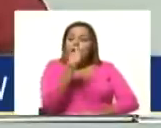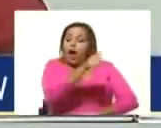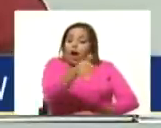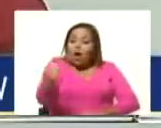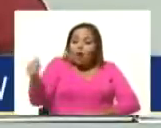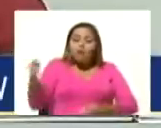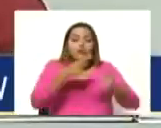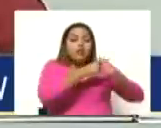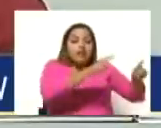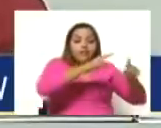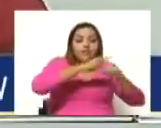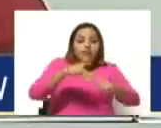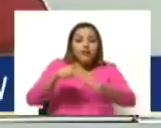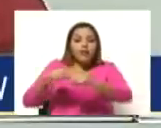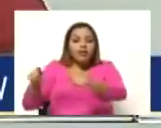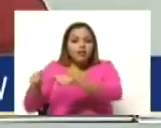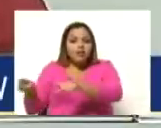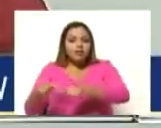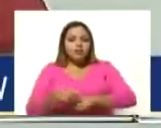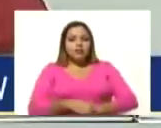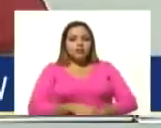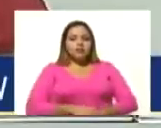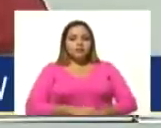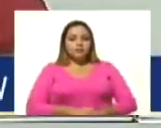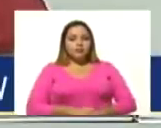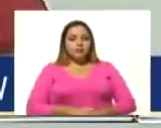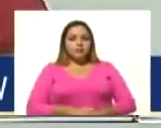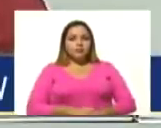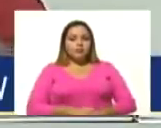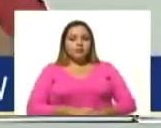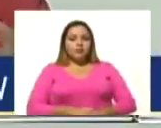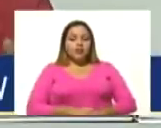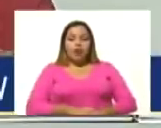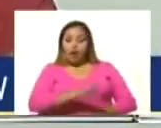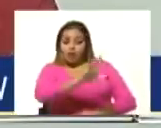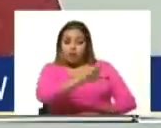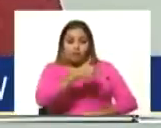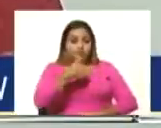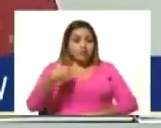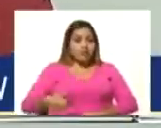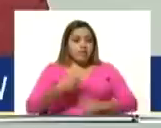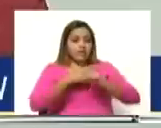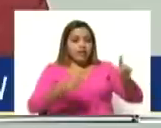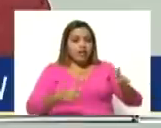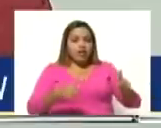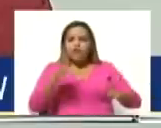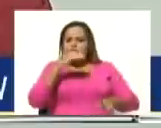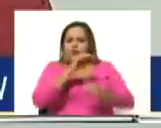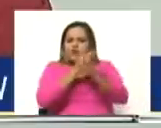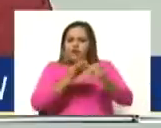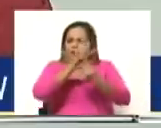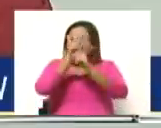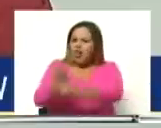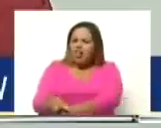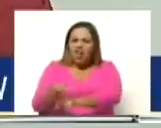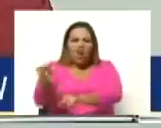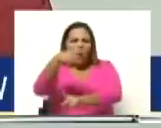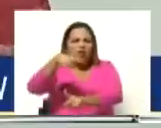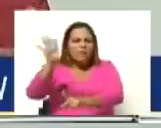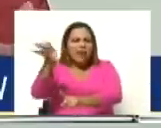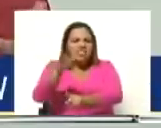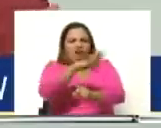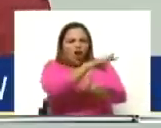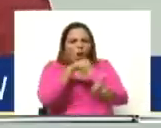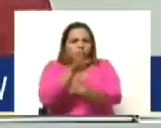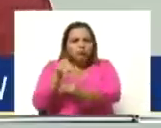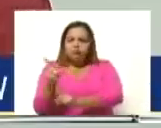las particularidades de China. No están tratando de imponerle un modelo a nadie y